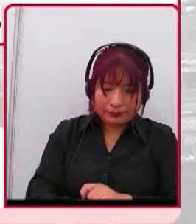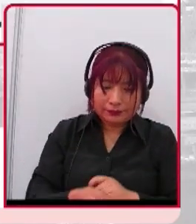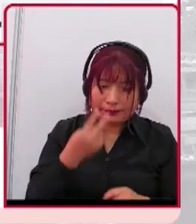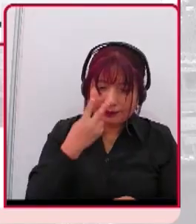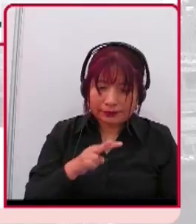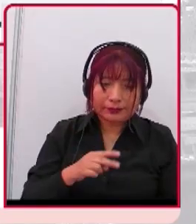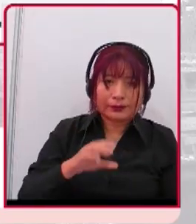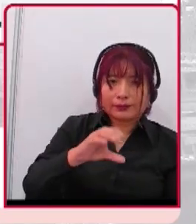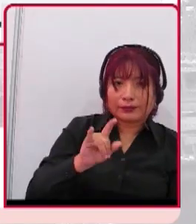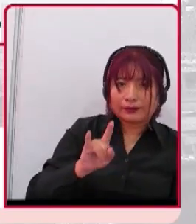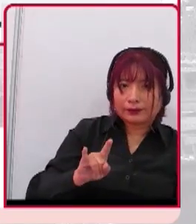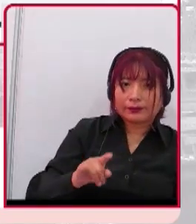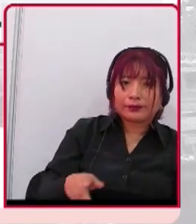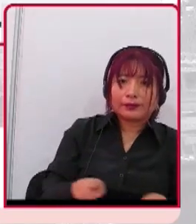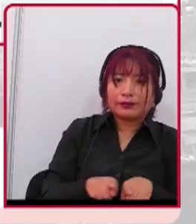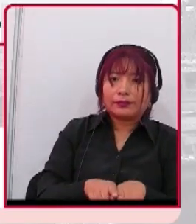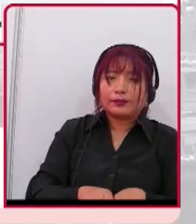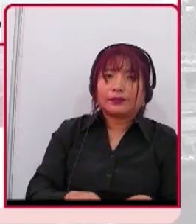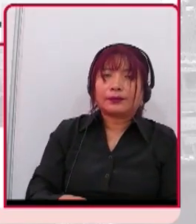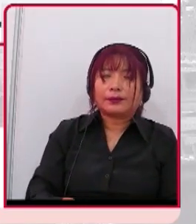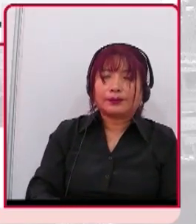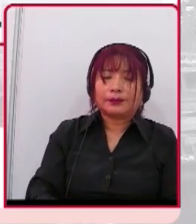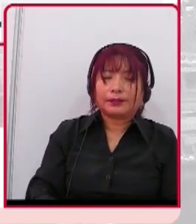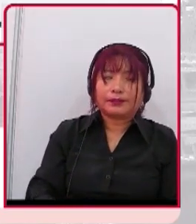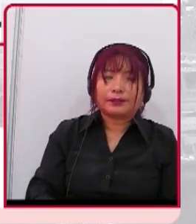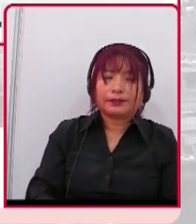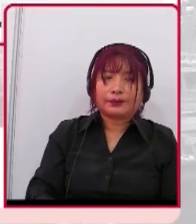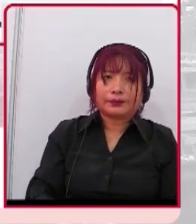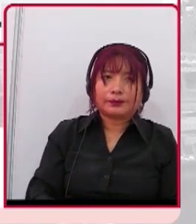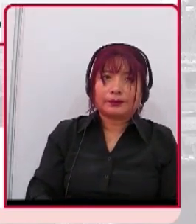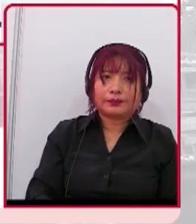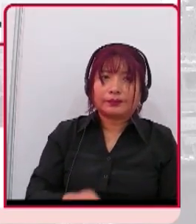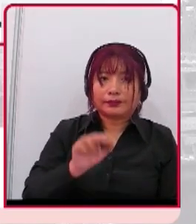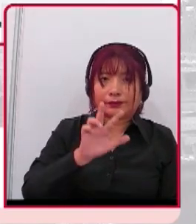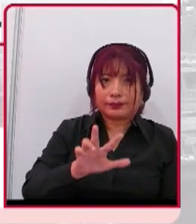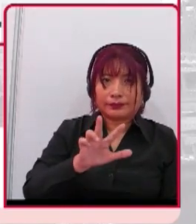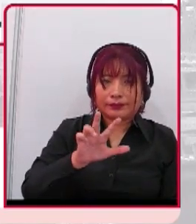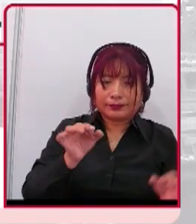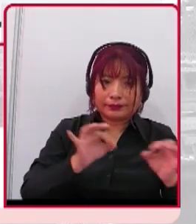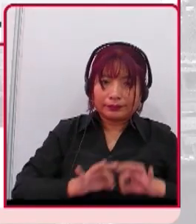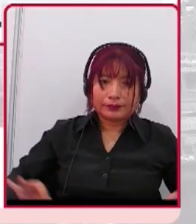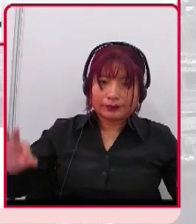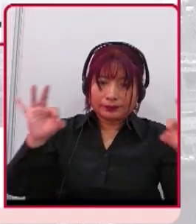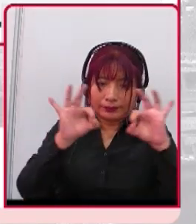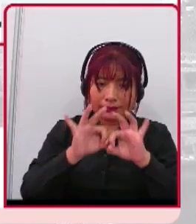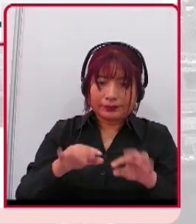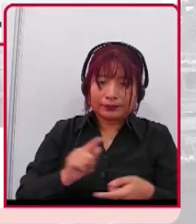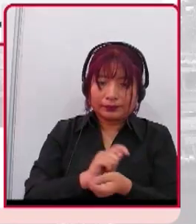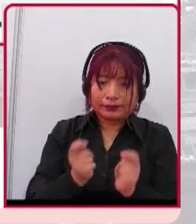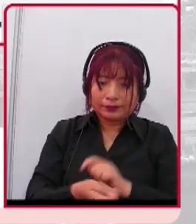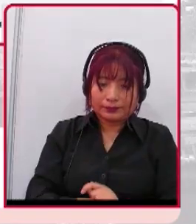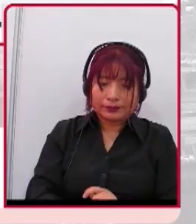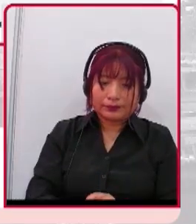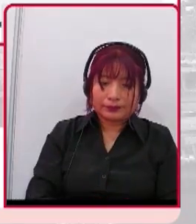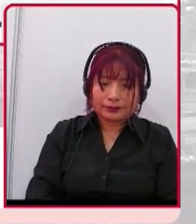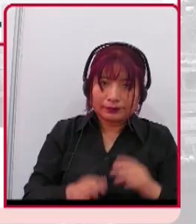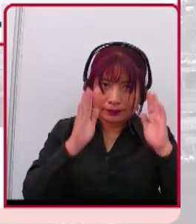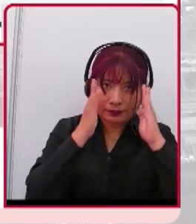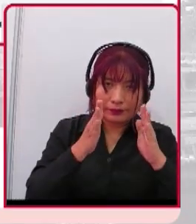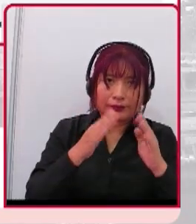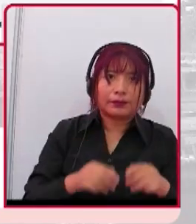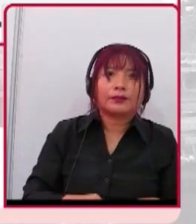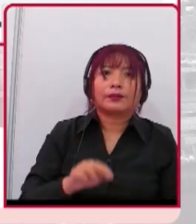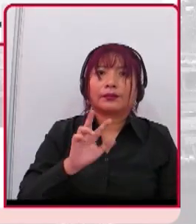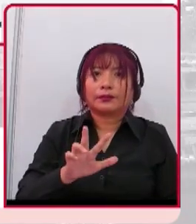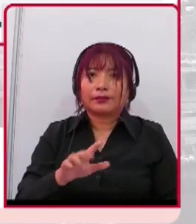yacimiento, nosotros tenemos diferentes tipos de alteraciones. Las tres principales alteraciones que predominan en este yacimiento son